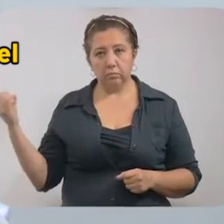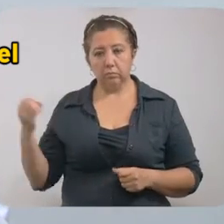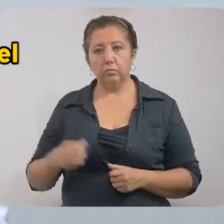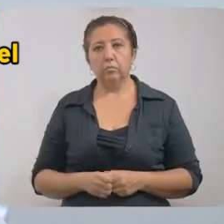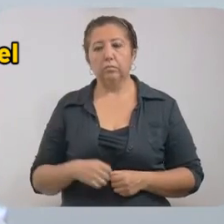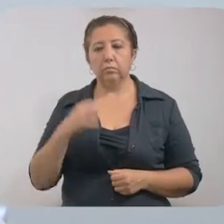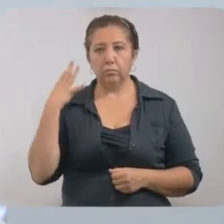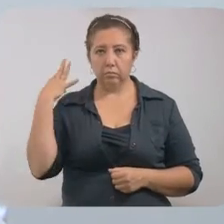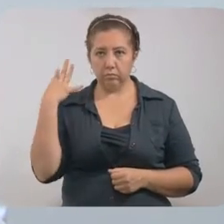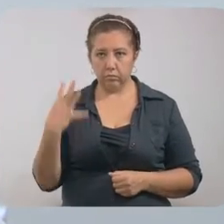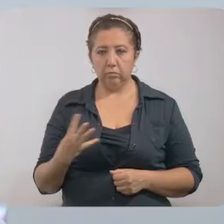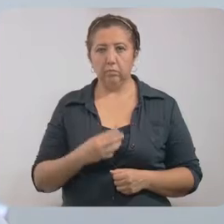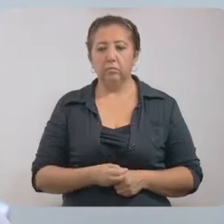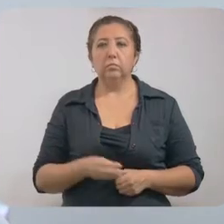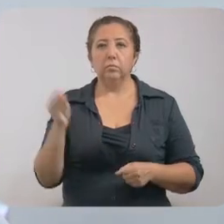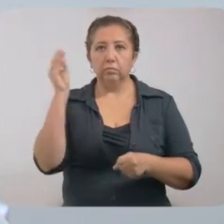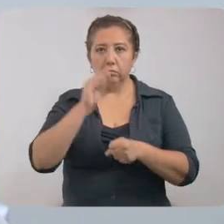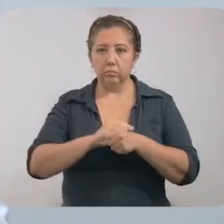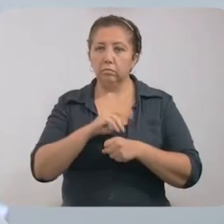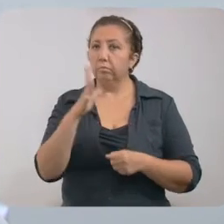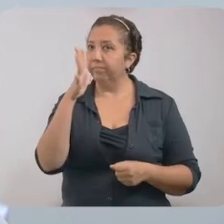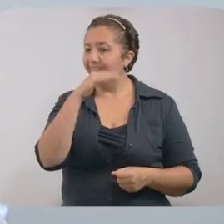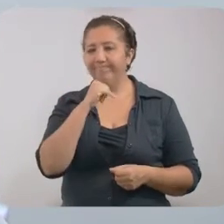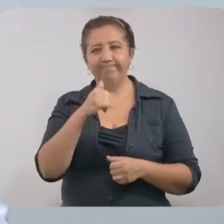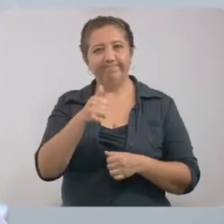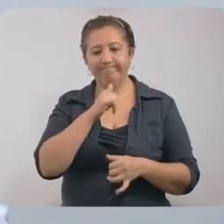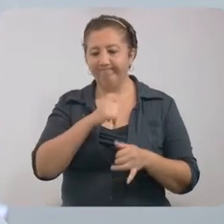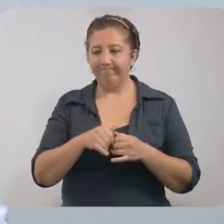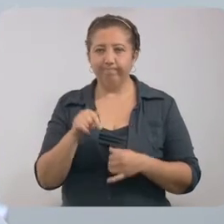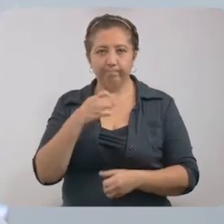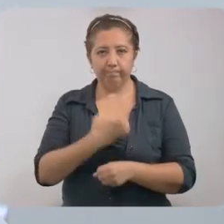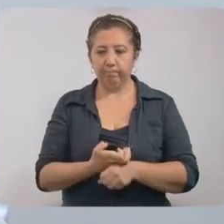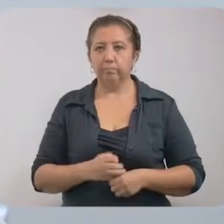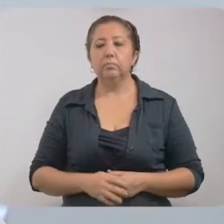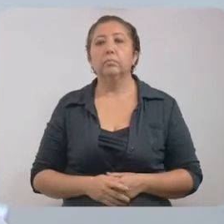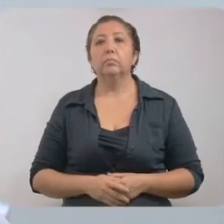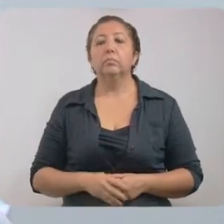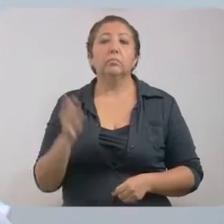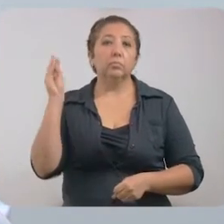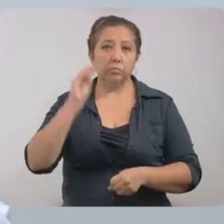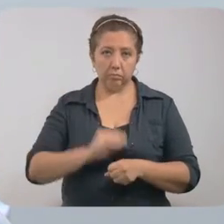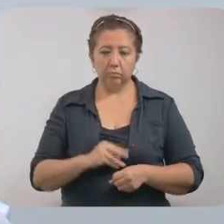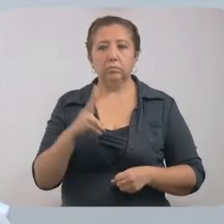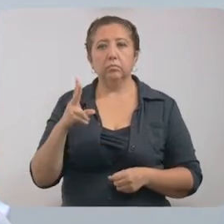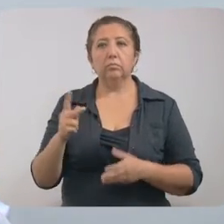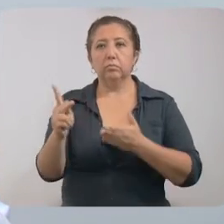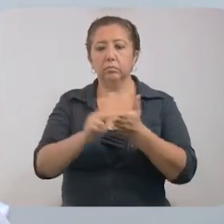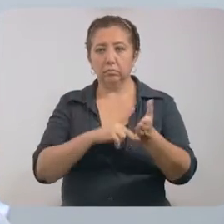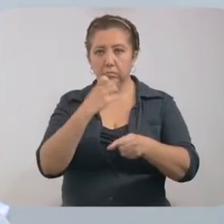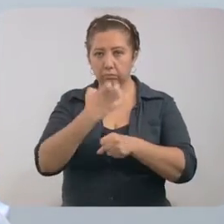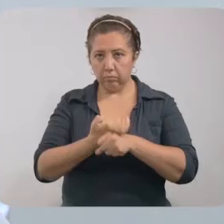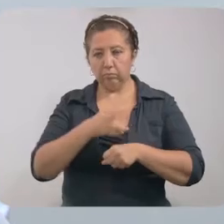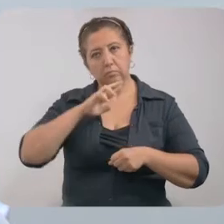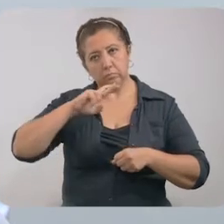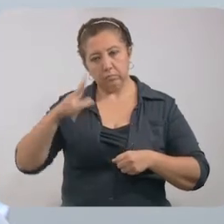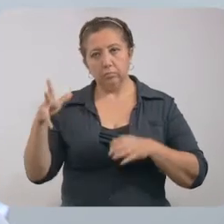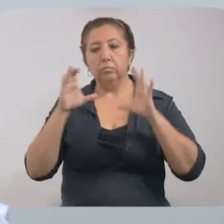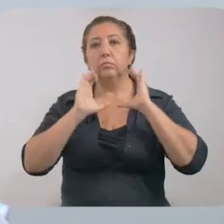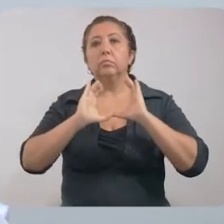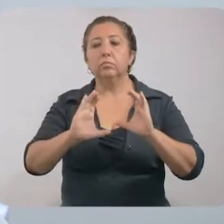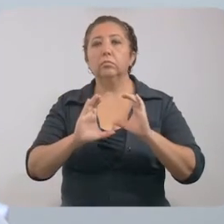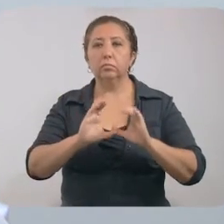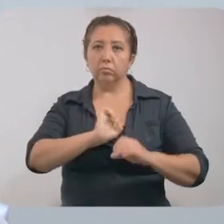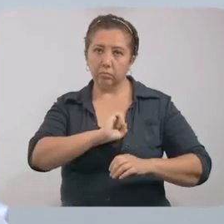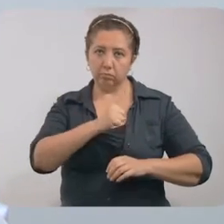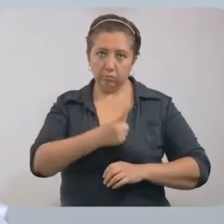obligatorio. 4. El restablecimiento de la ley seca en todo el estado. Se puso en marcha un programa estatal de reforzamiento